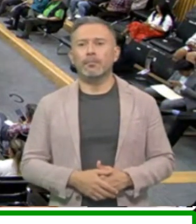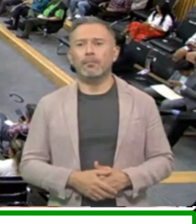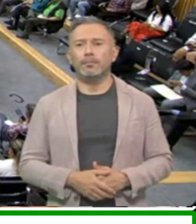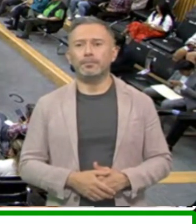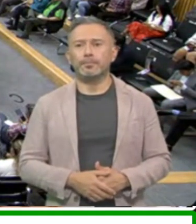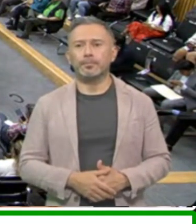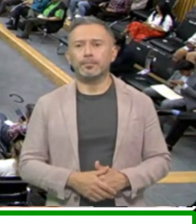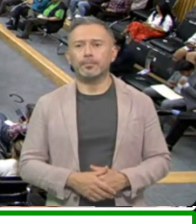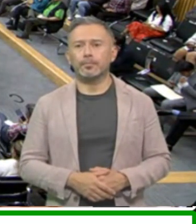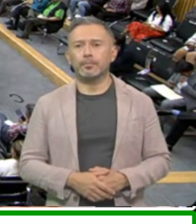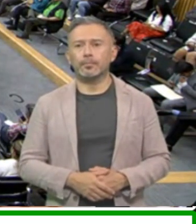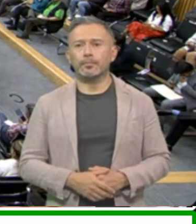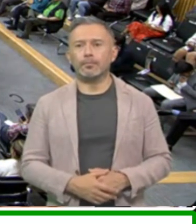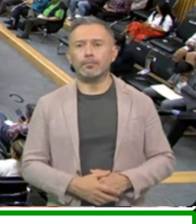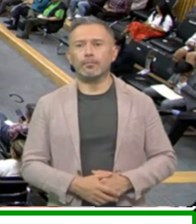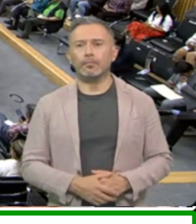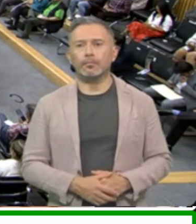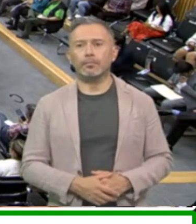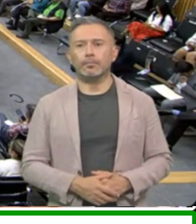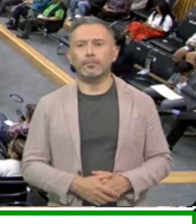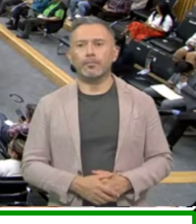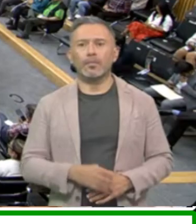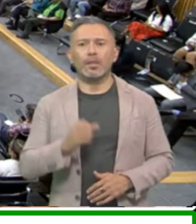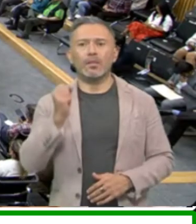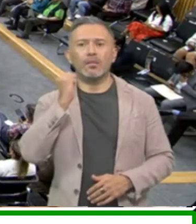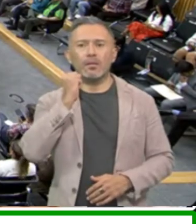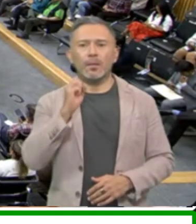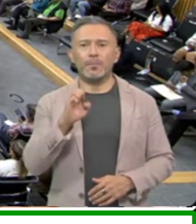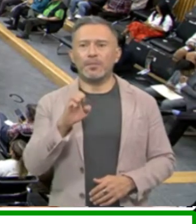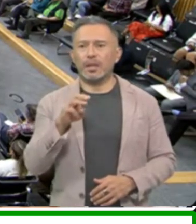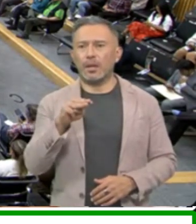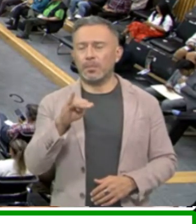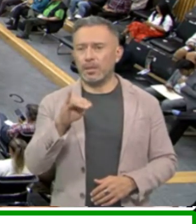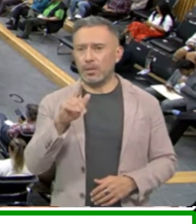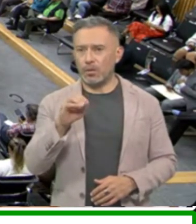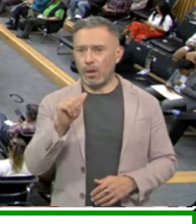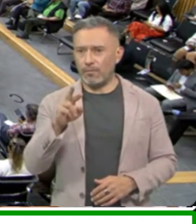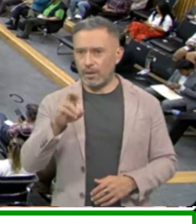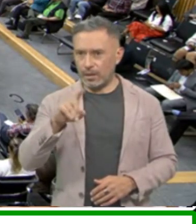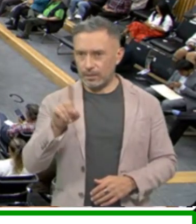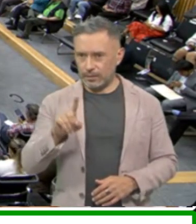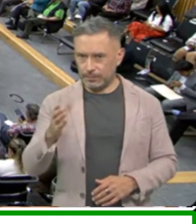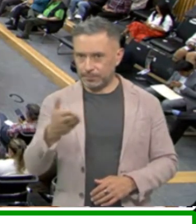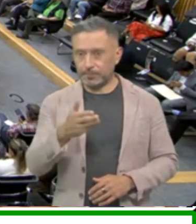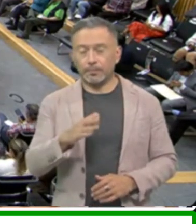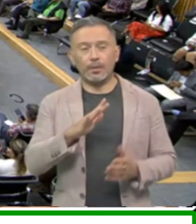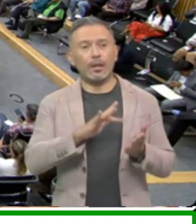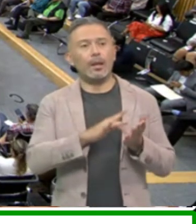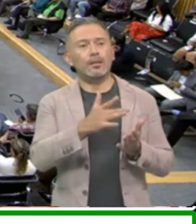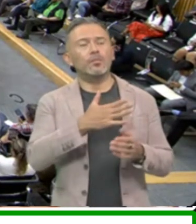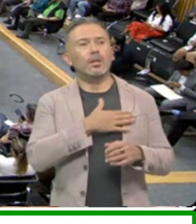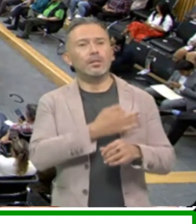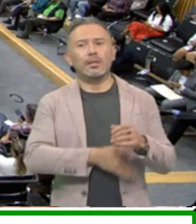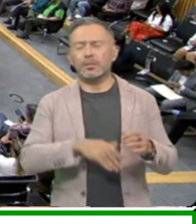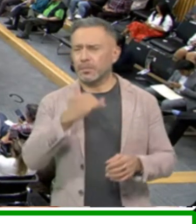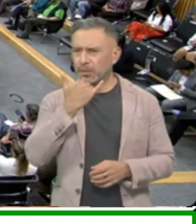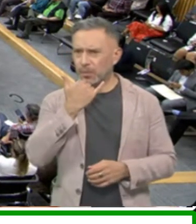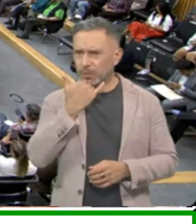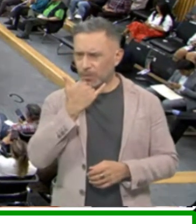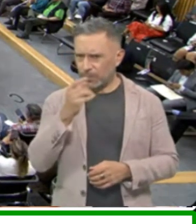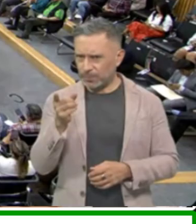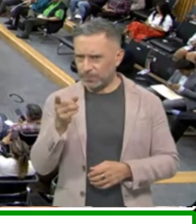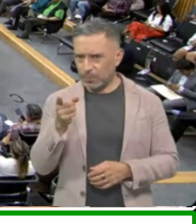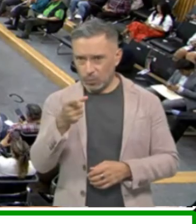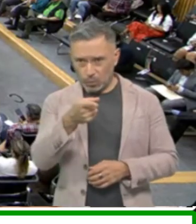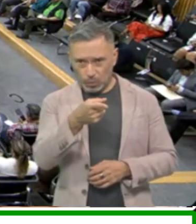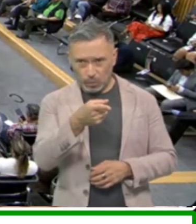Gracias. Senador Emilio Álvarez y Casa. Gracias, buenas tardes. Perdón, senador. ¿Usted